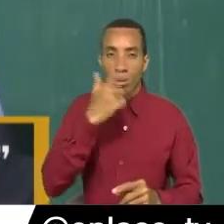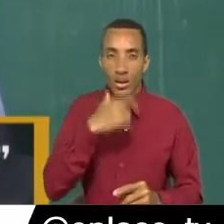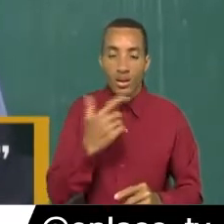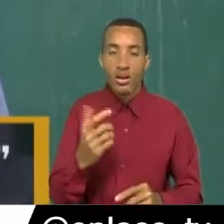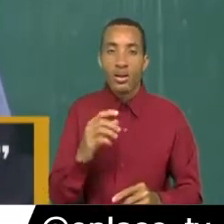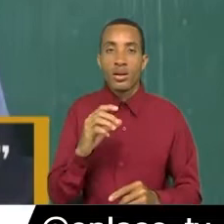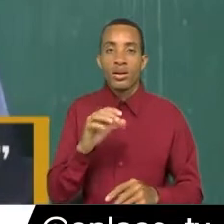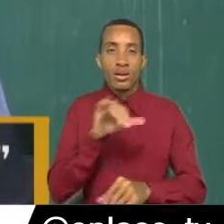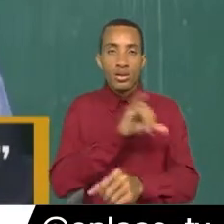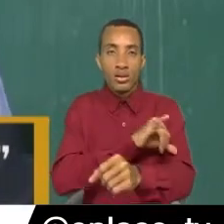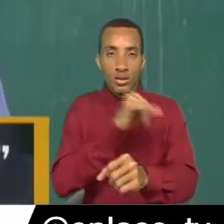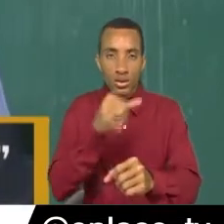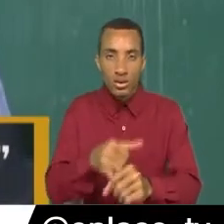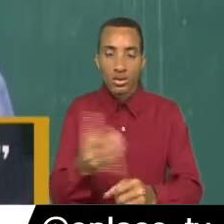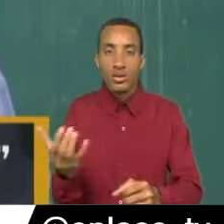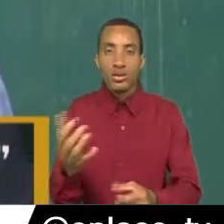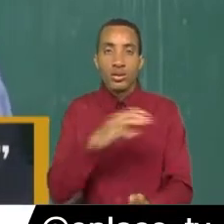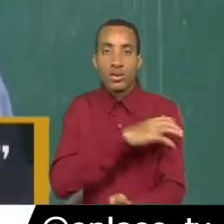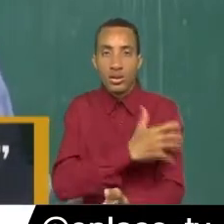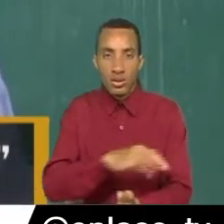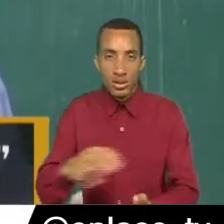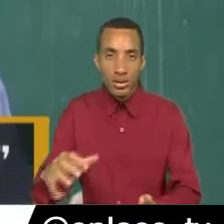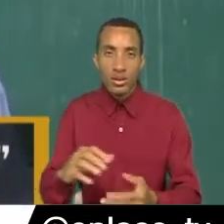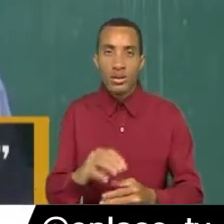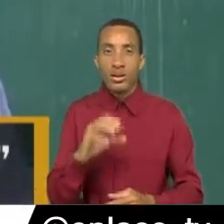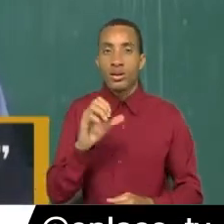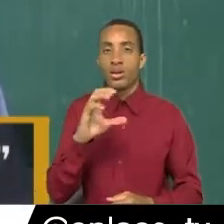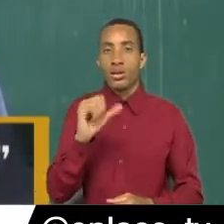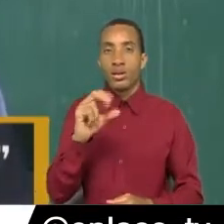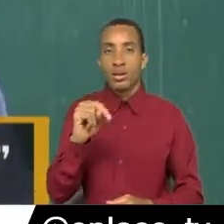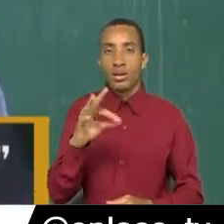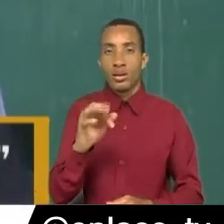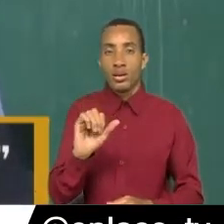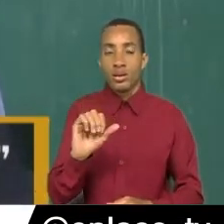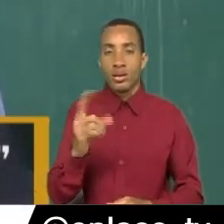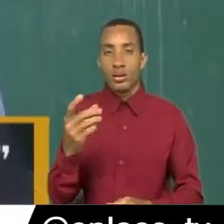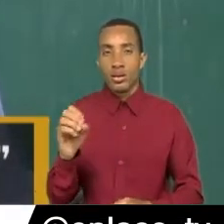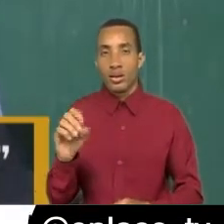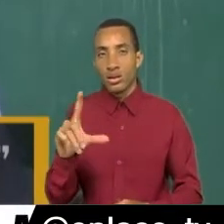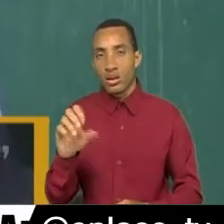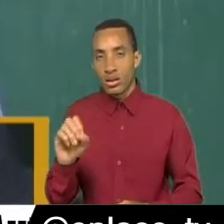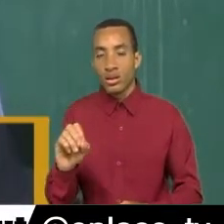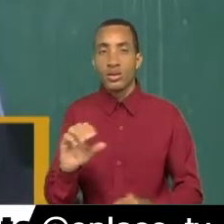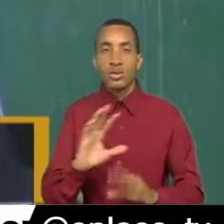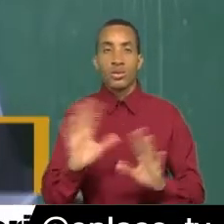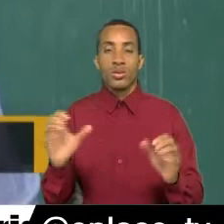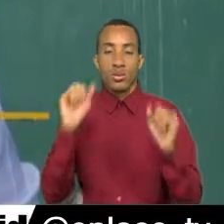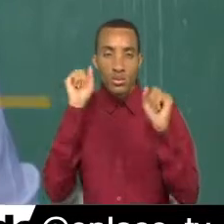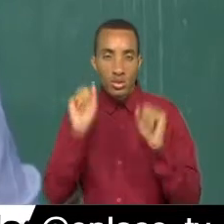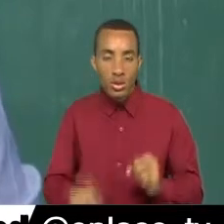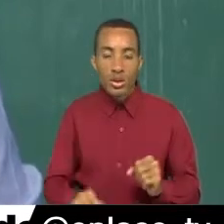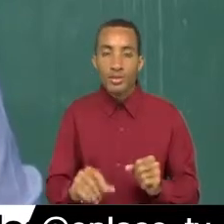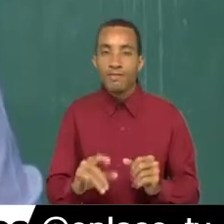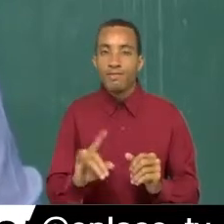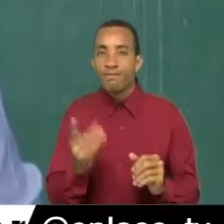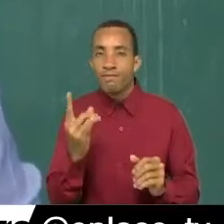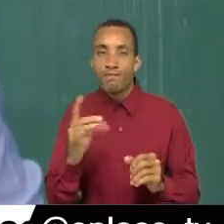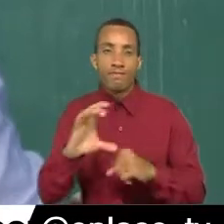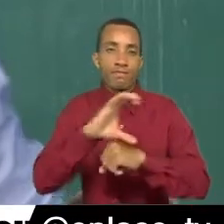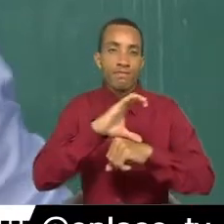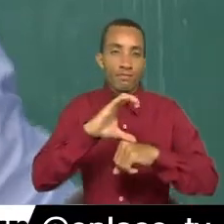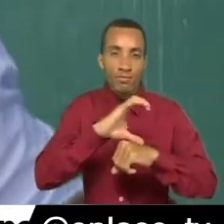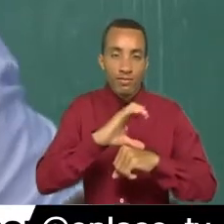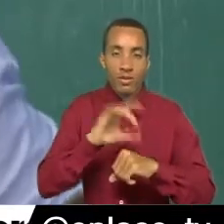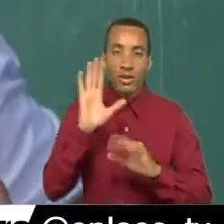Yondó, Sabana de Torres, y eso permite que empecemos a buscar una oportunidad desde el concepto de ciudad-región Barranca